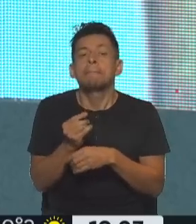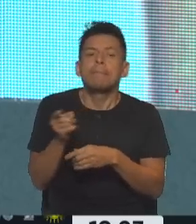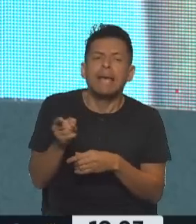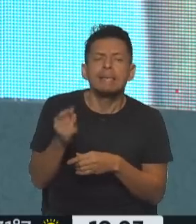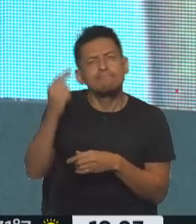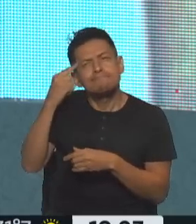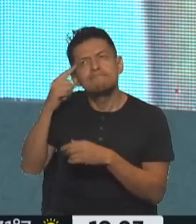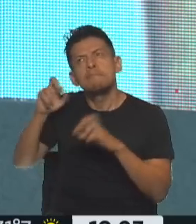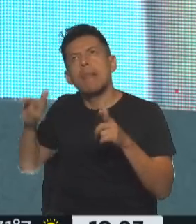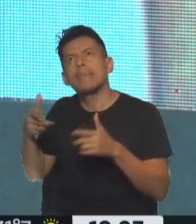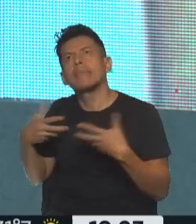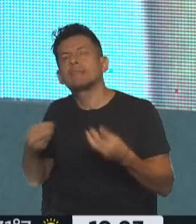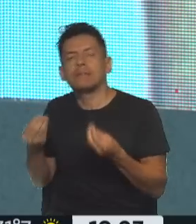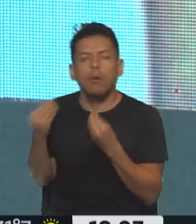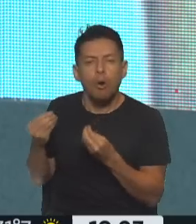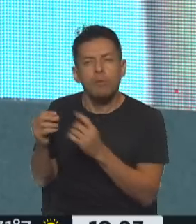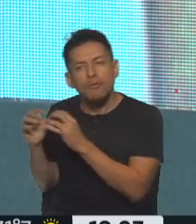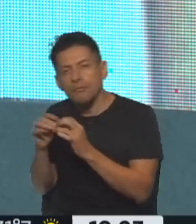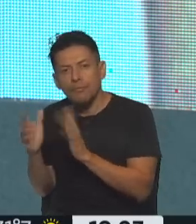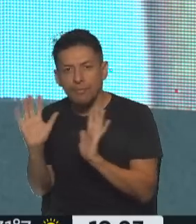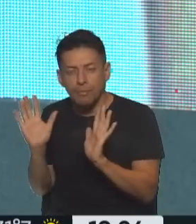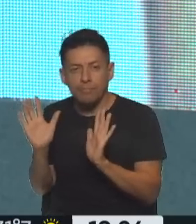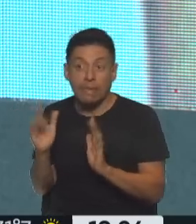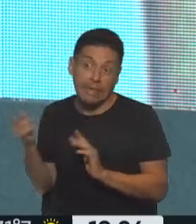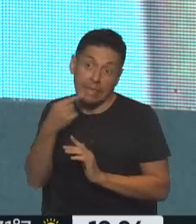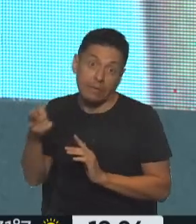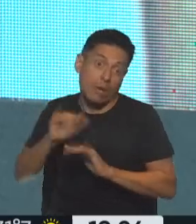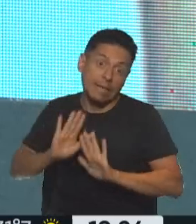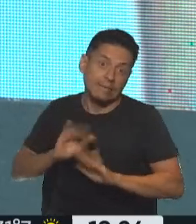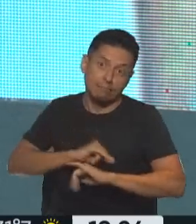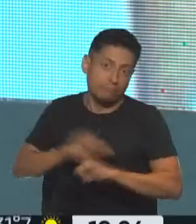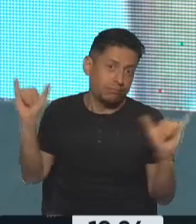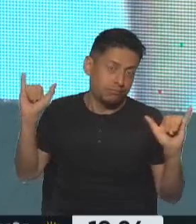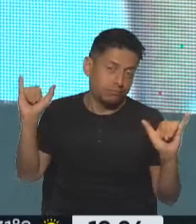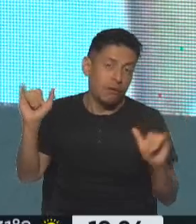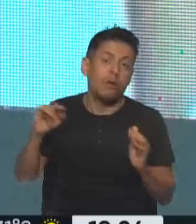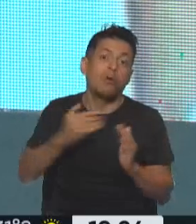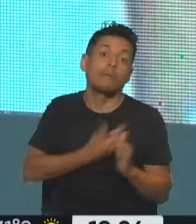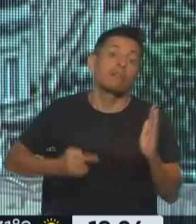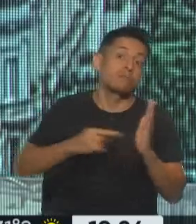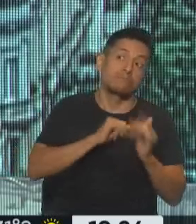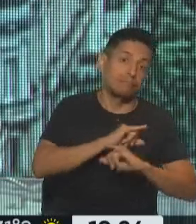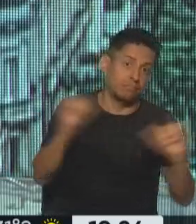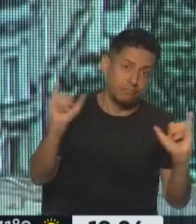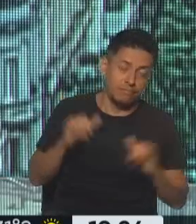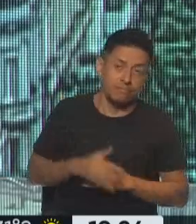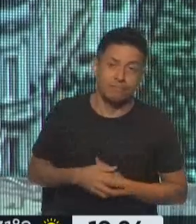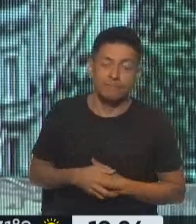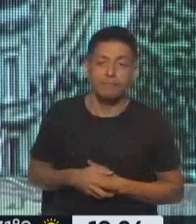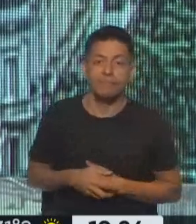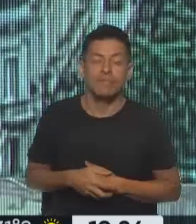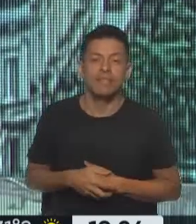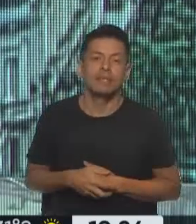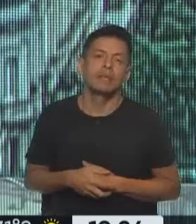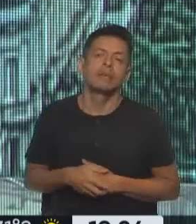la estrategia de defensa en función de lo que sucede. Por lo menos oficialmente eso es lo que informó el gobierno de la Ciudad de Buenos Aires. Mire, la